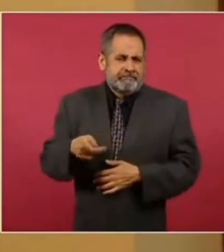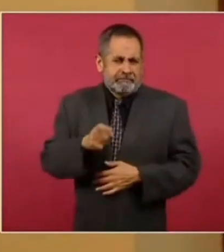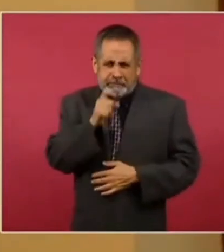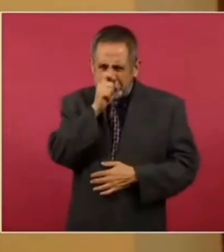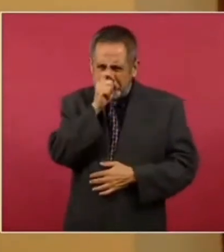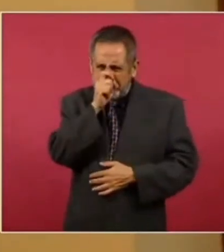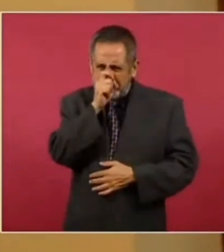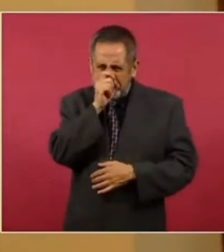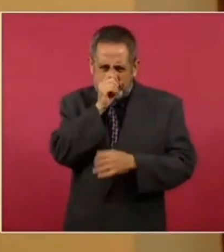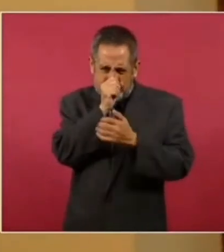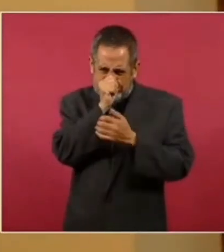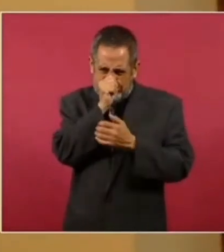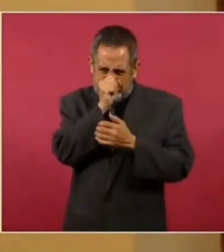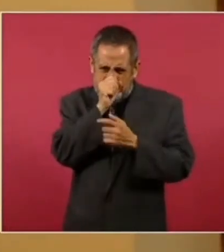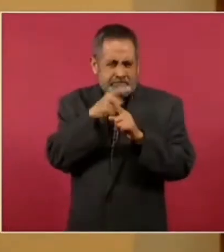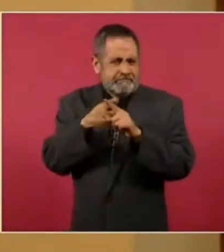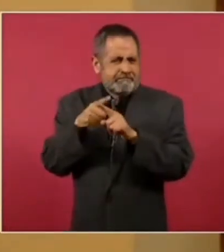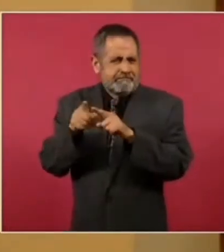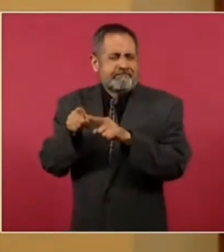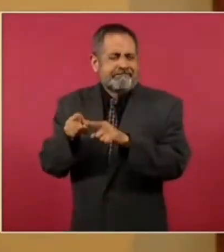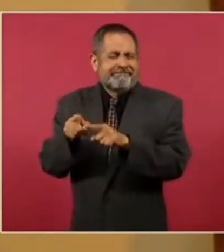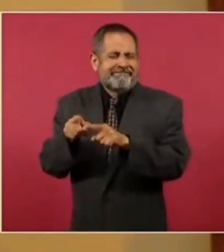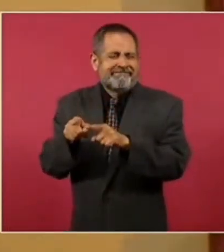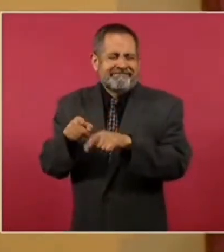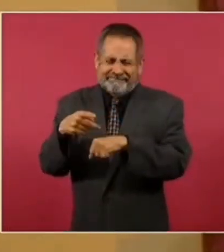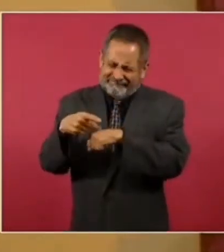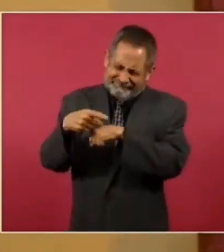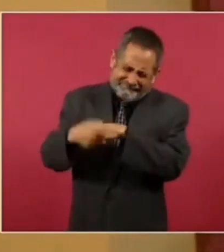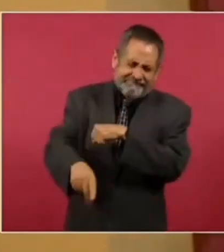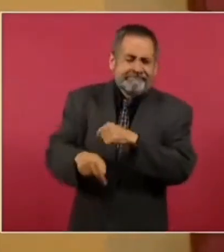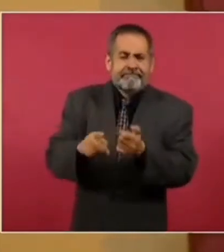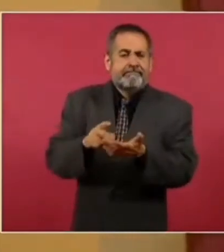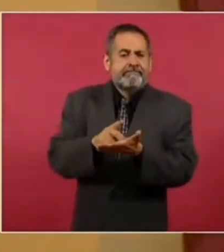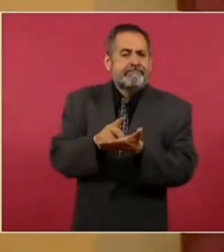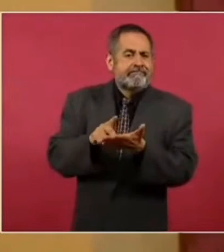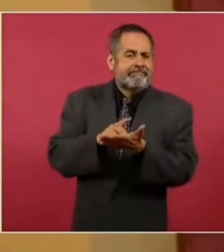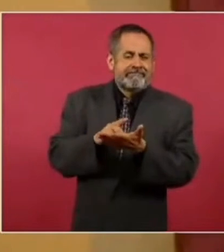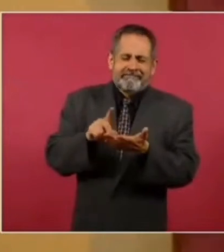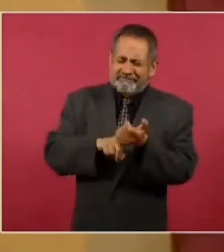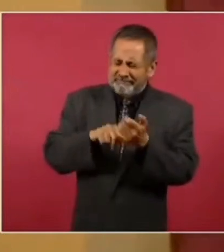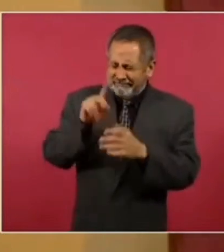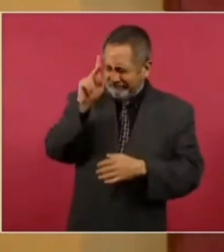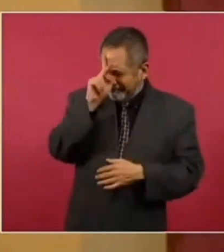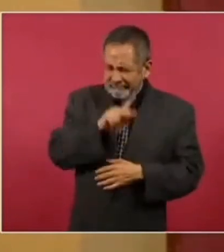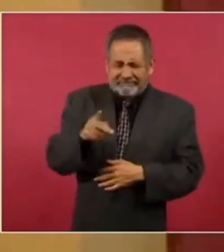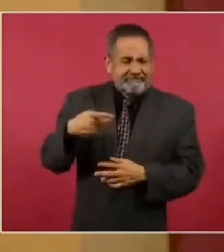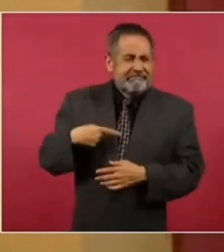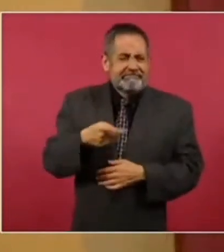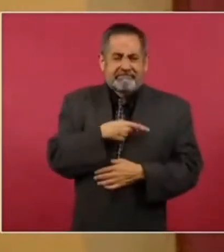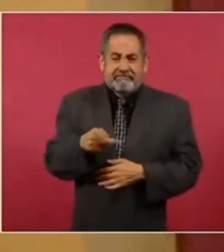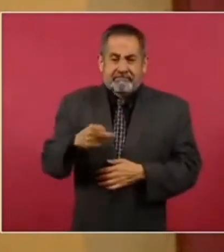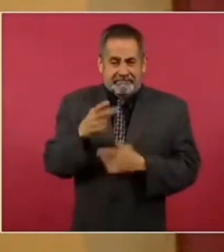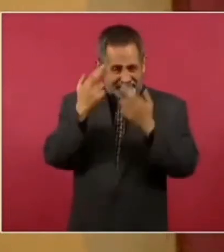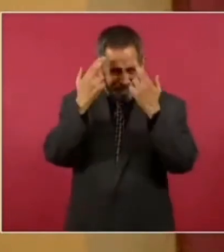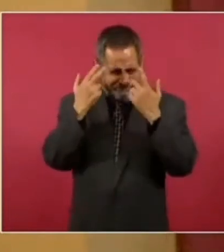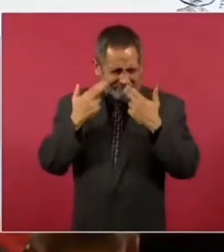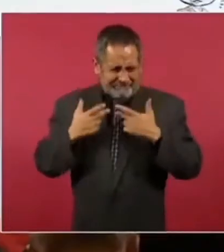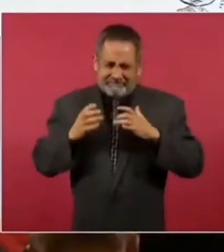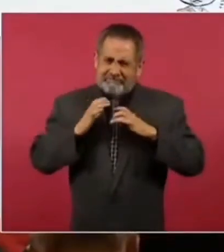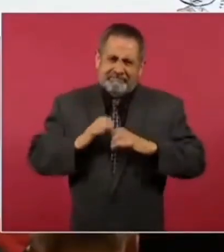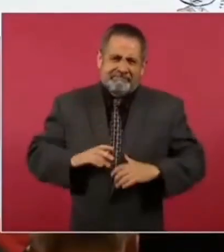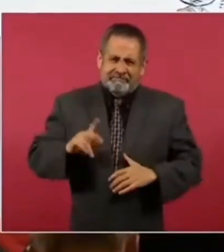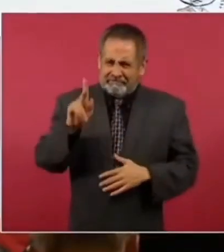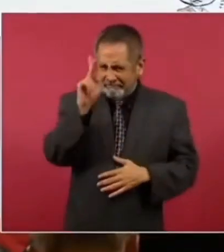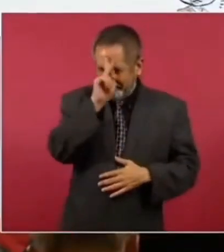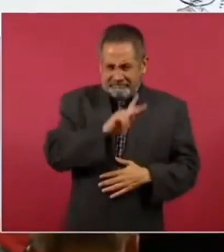personas más desposeídas, que terminan aún en condiciones más adversas por consumir las